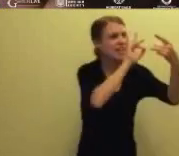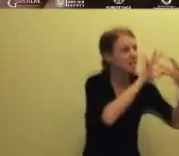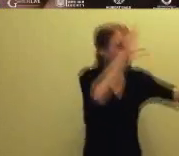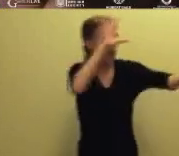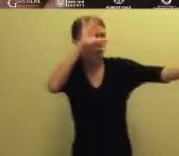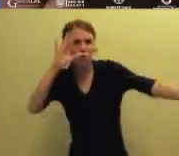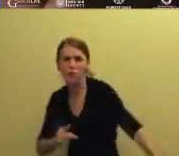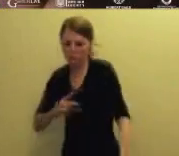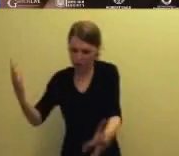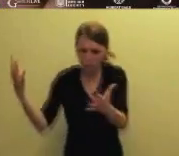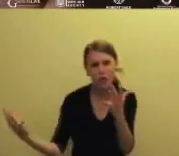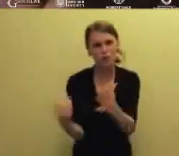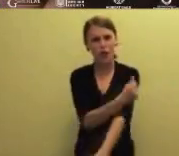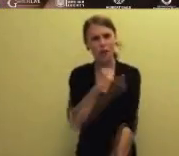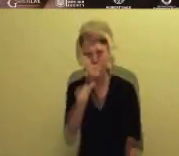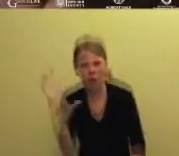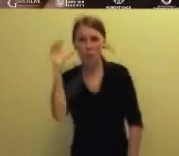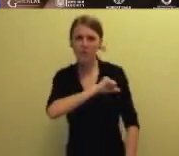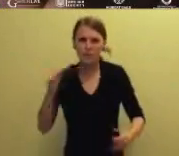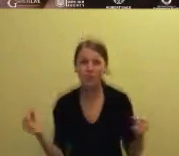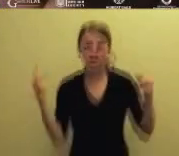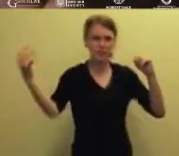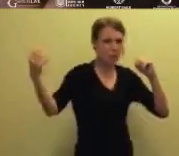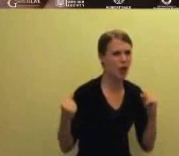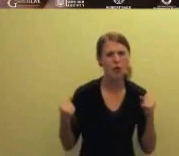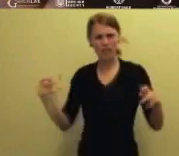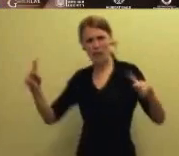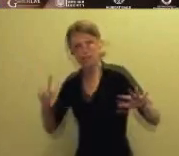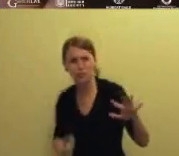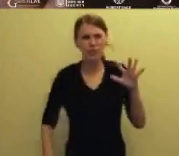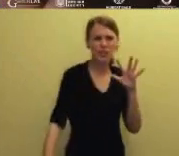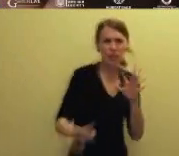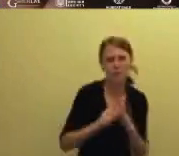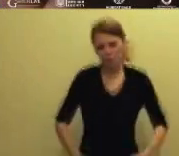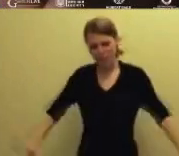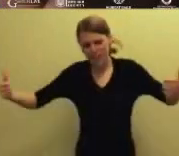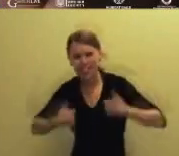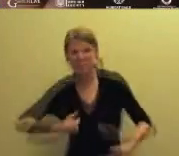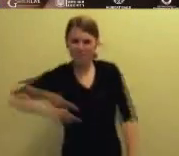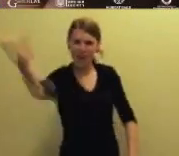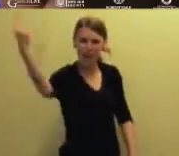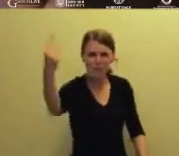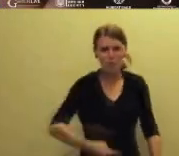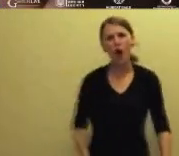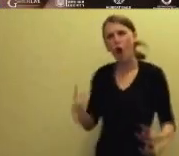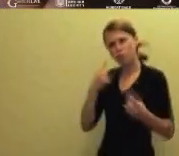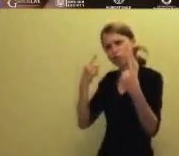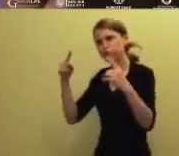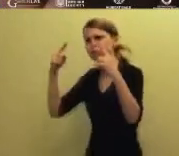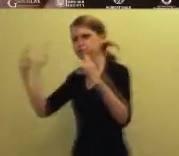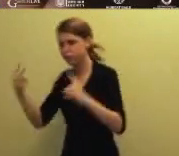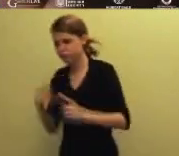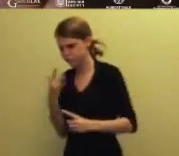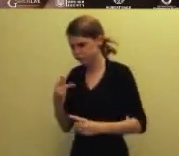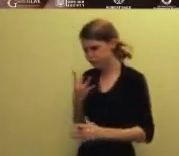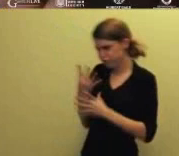en 15 minutos 10 minutos 20 si me apuras te da tiempo de introducir a los personajes de la